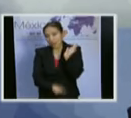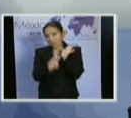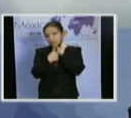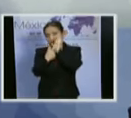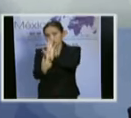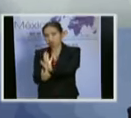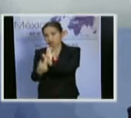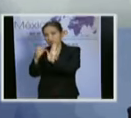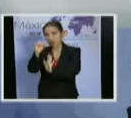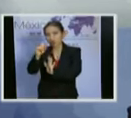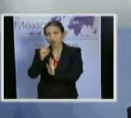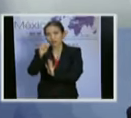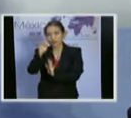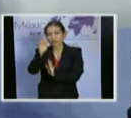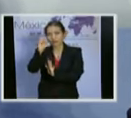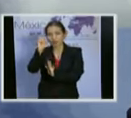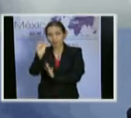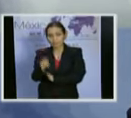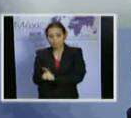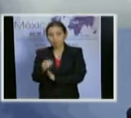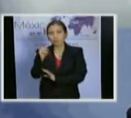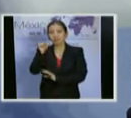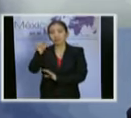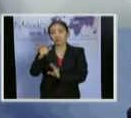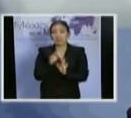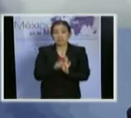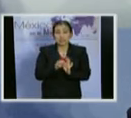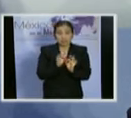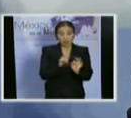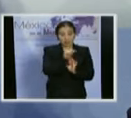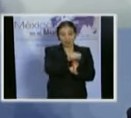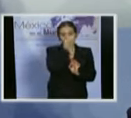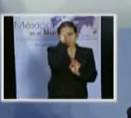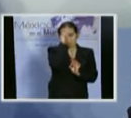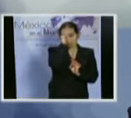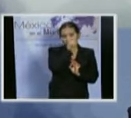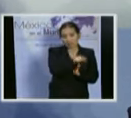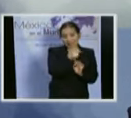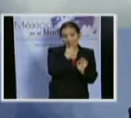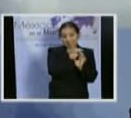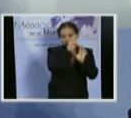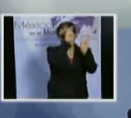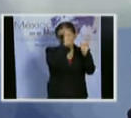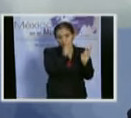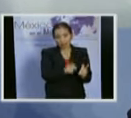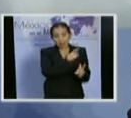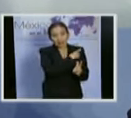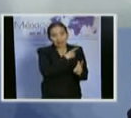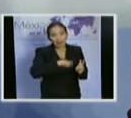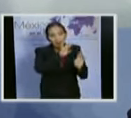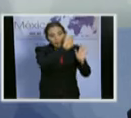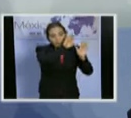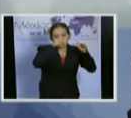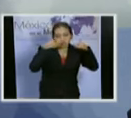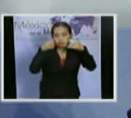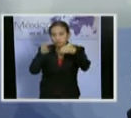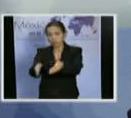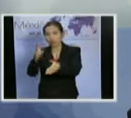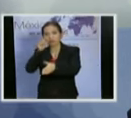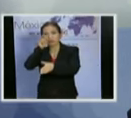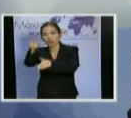presente Oxfam. Por otro lado, es fundamental también pensar que esta agenda debe estar orientada esencialmente en